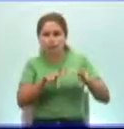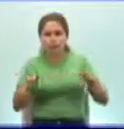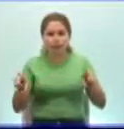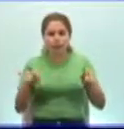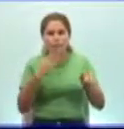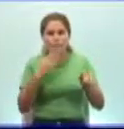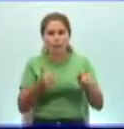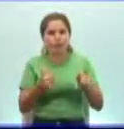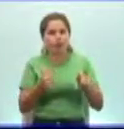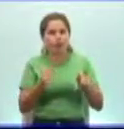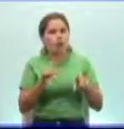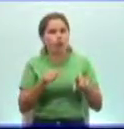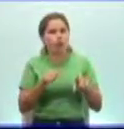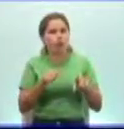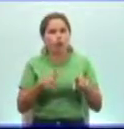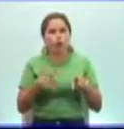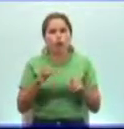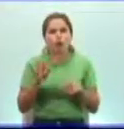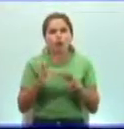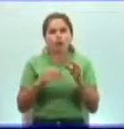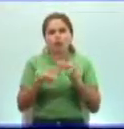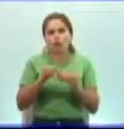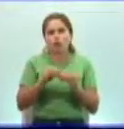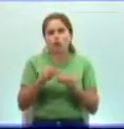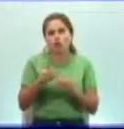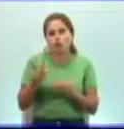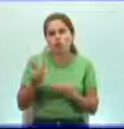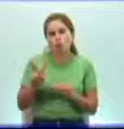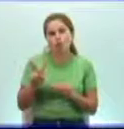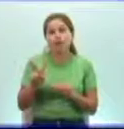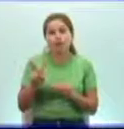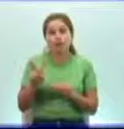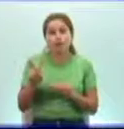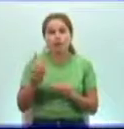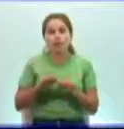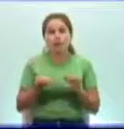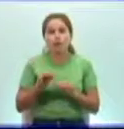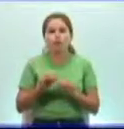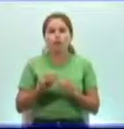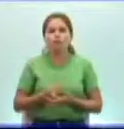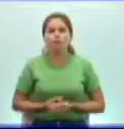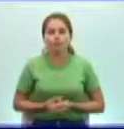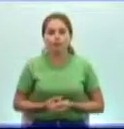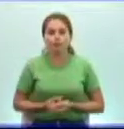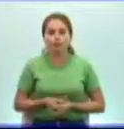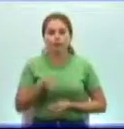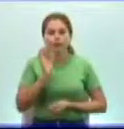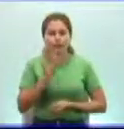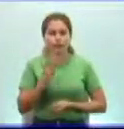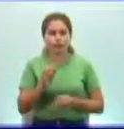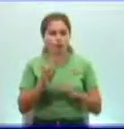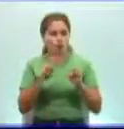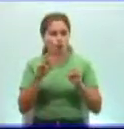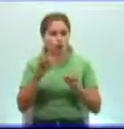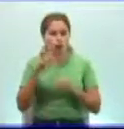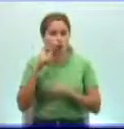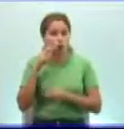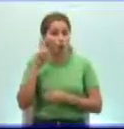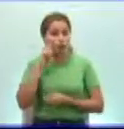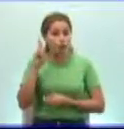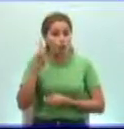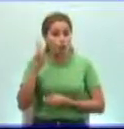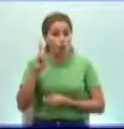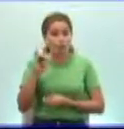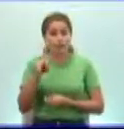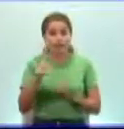bueno, pues delta T sería igual a delta L sobre V, o sea, sobre la velocidad. Esta la hemos puesto en función de delta T. Recuerden que la intensidad de